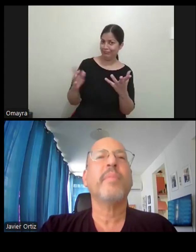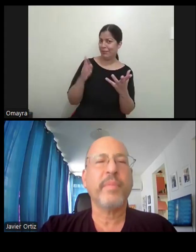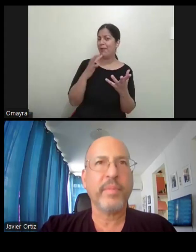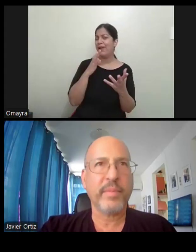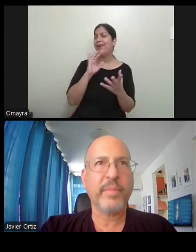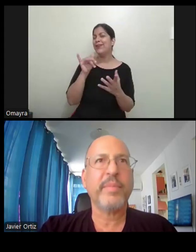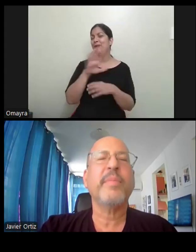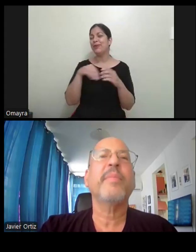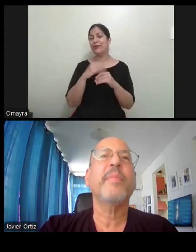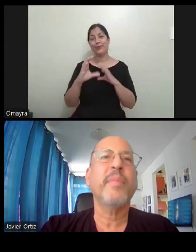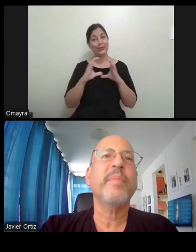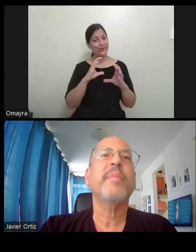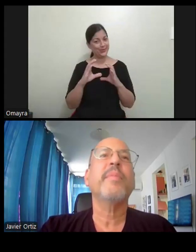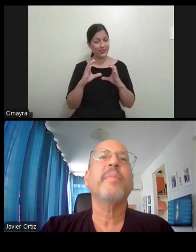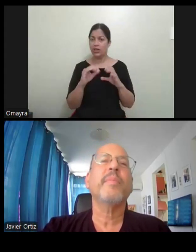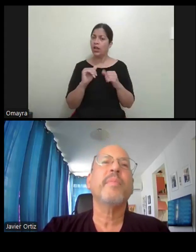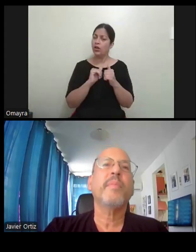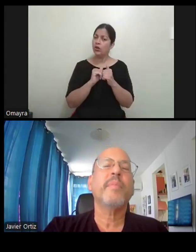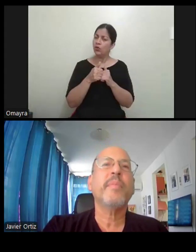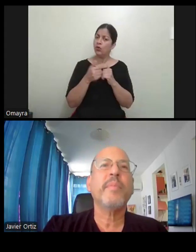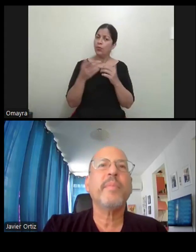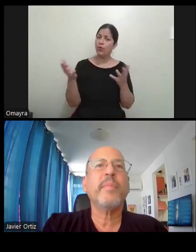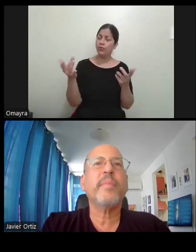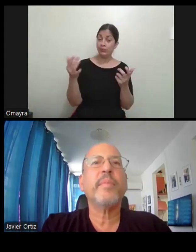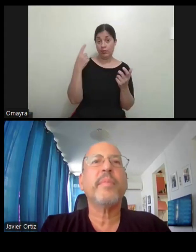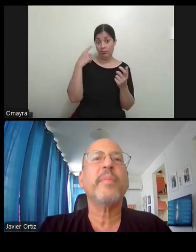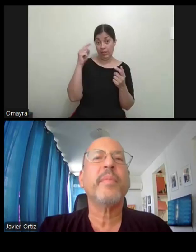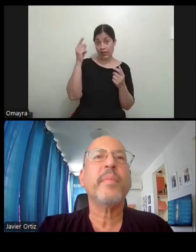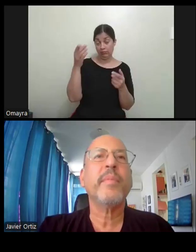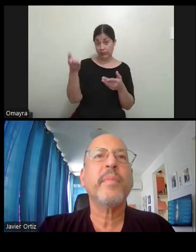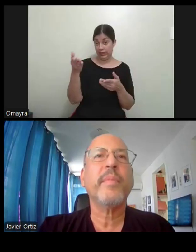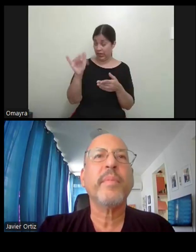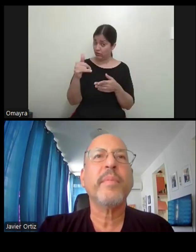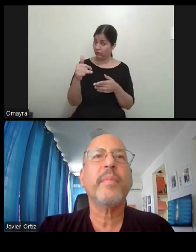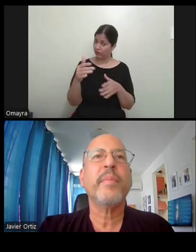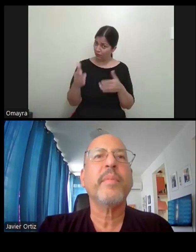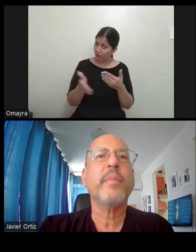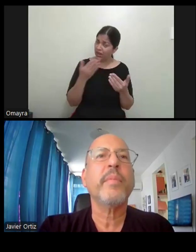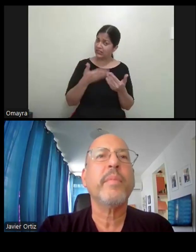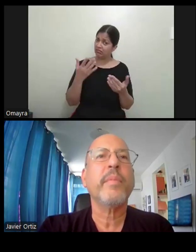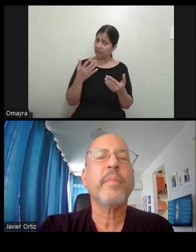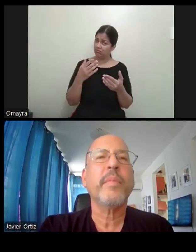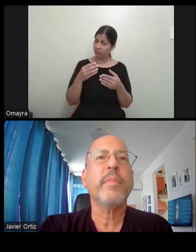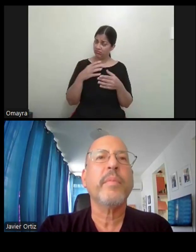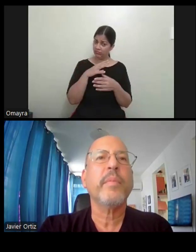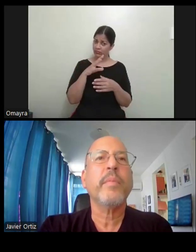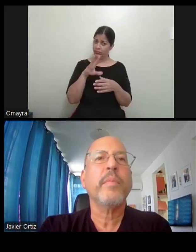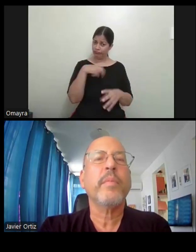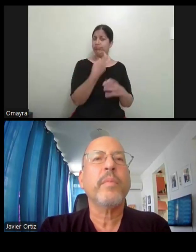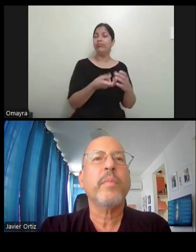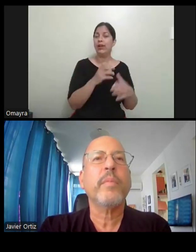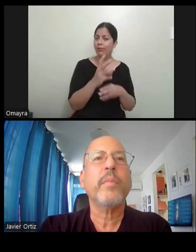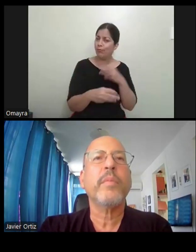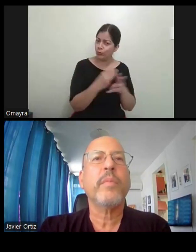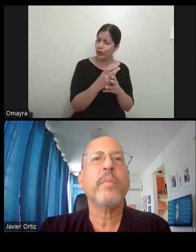de las comunicaciones. ¿Cómo o sea, para ti entonces fue fácil entrar en el mundo de las señas, del lenguaje de